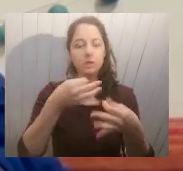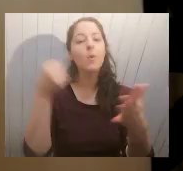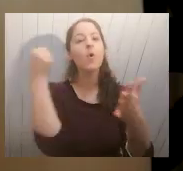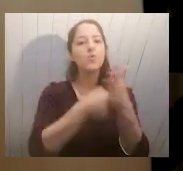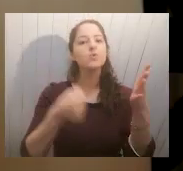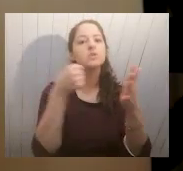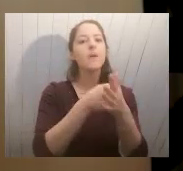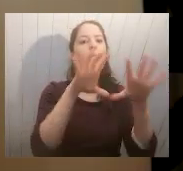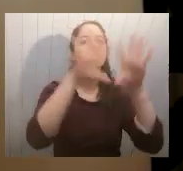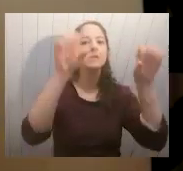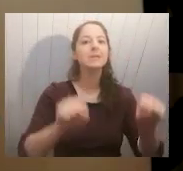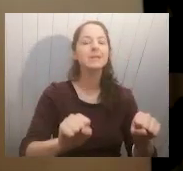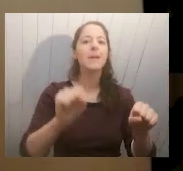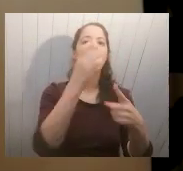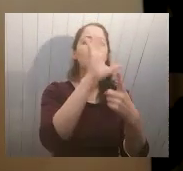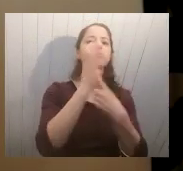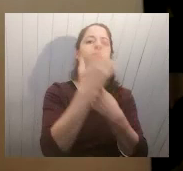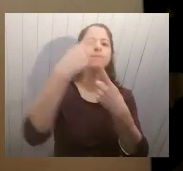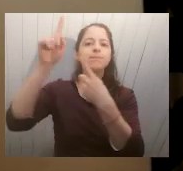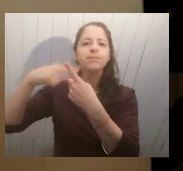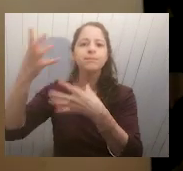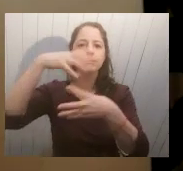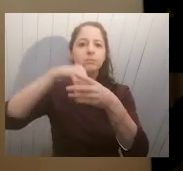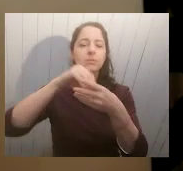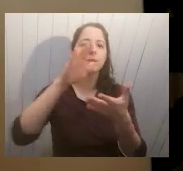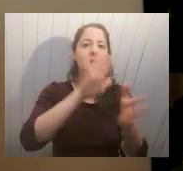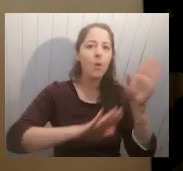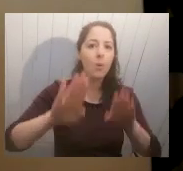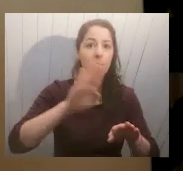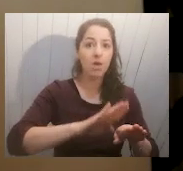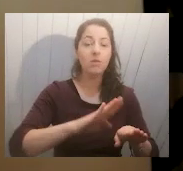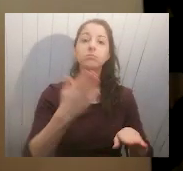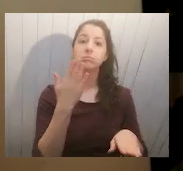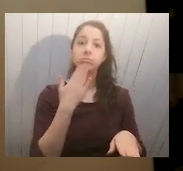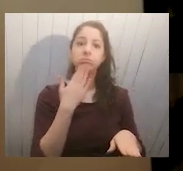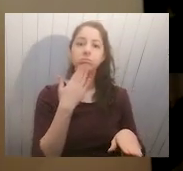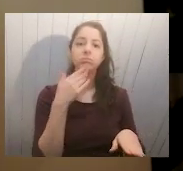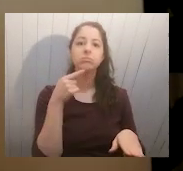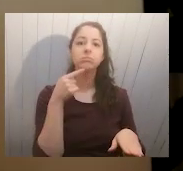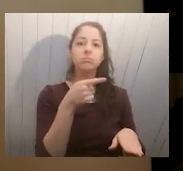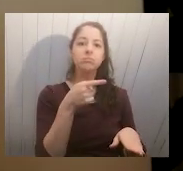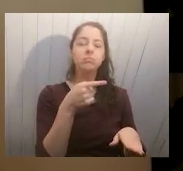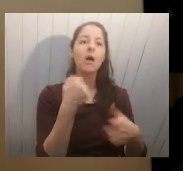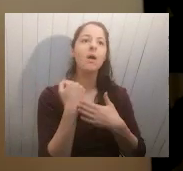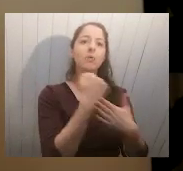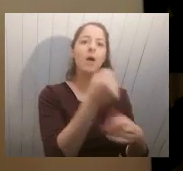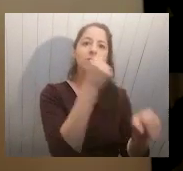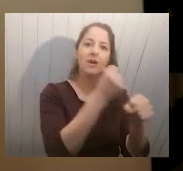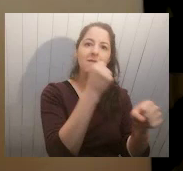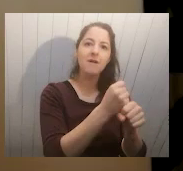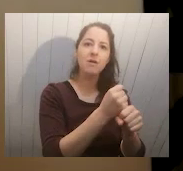decirles: luchamos por un sistema plurinacional de cuidados que permita socializar los trabajos que sostienen la